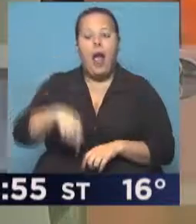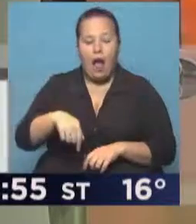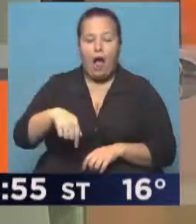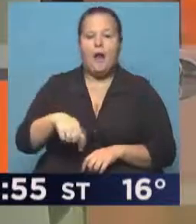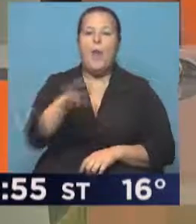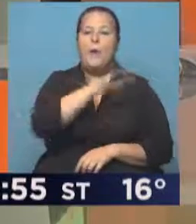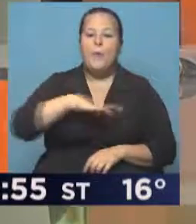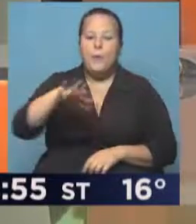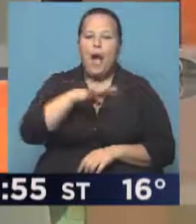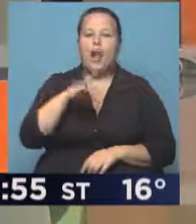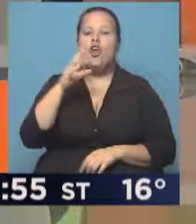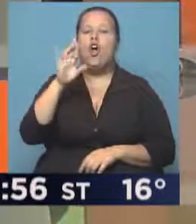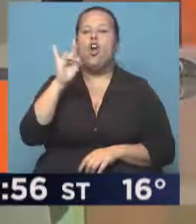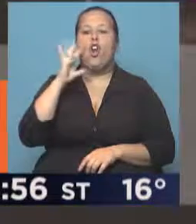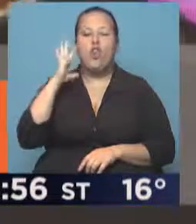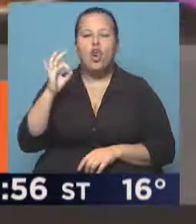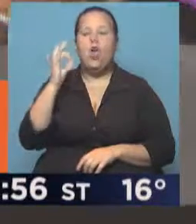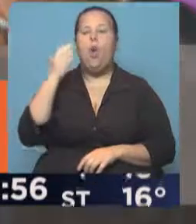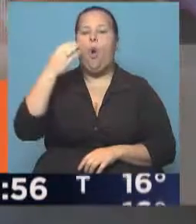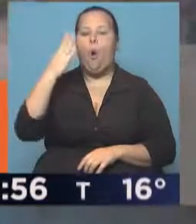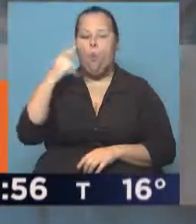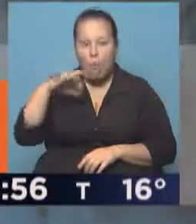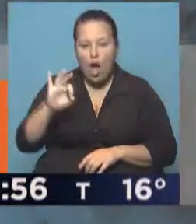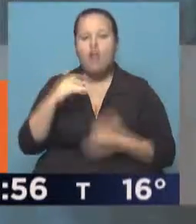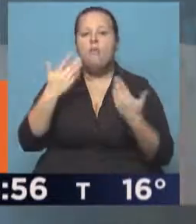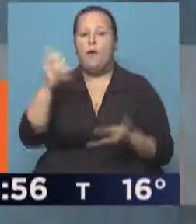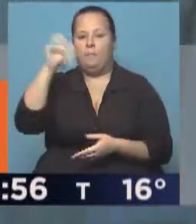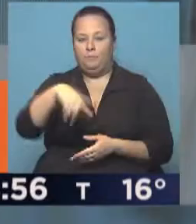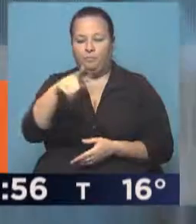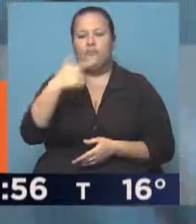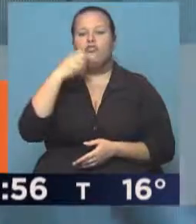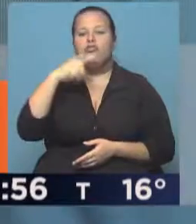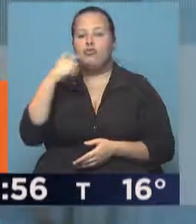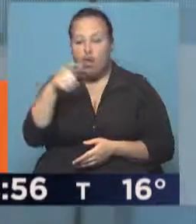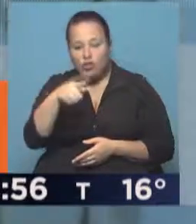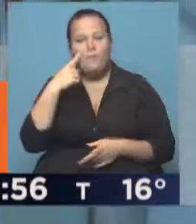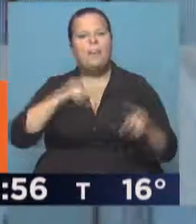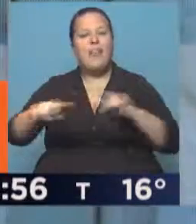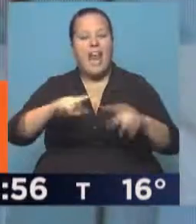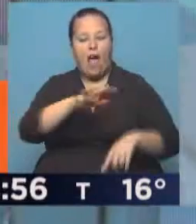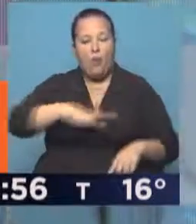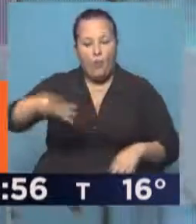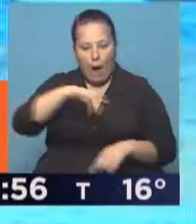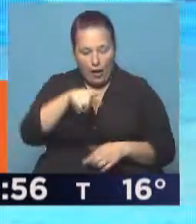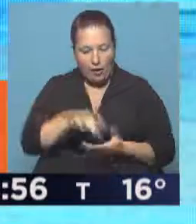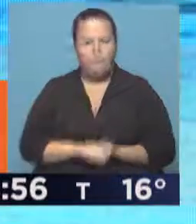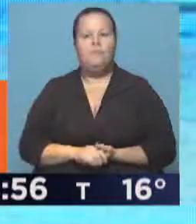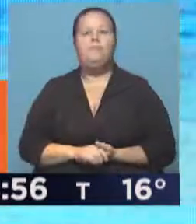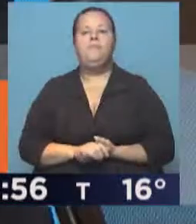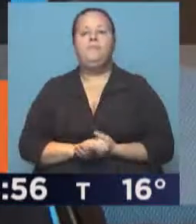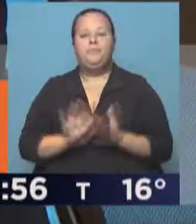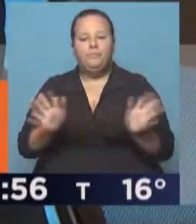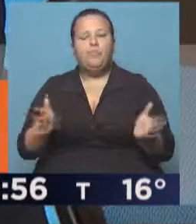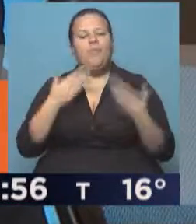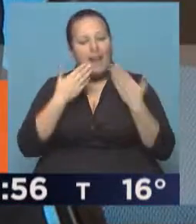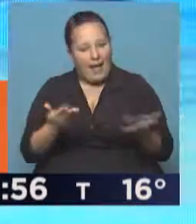el barrio rodrigo bueno por eso nos acompaña marinos osa que es delegado del barrio rodrigo bueno el